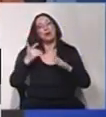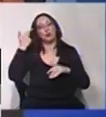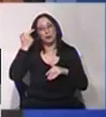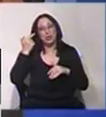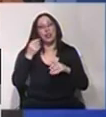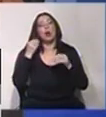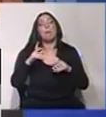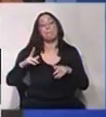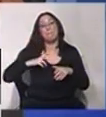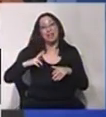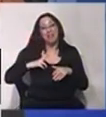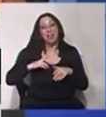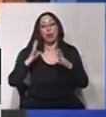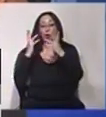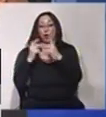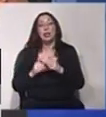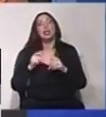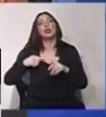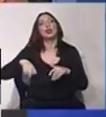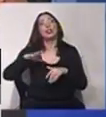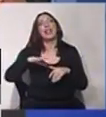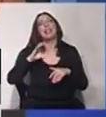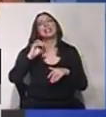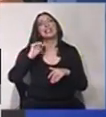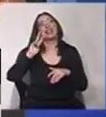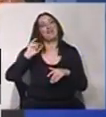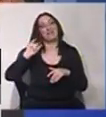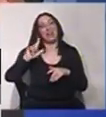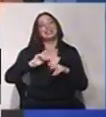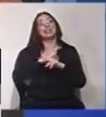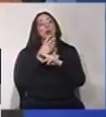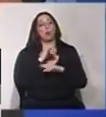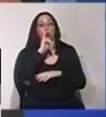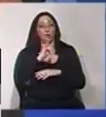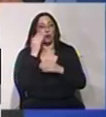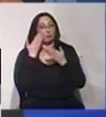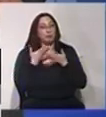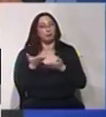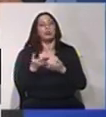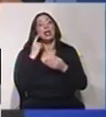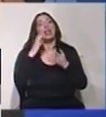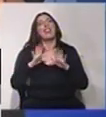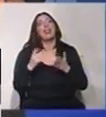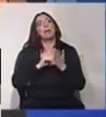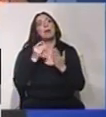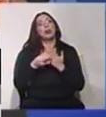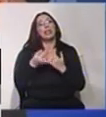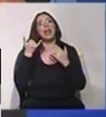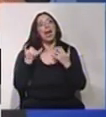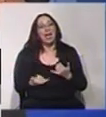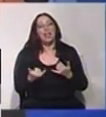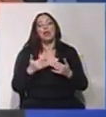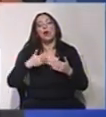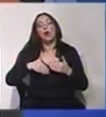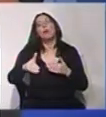organizaciones privadas y las organizaciones de la sociedad civil. Vemos el segundo informe. Vamos a ver qué proyectos hay, ¿no? Hubo y habrá en